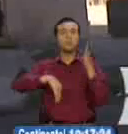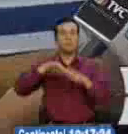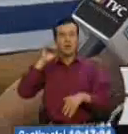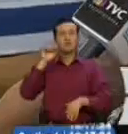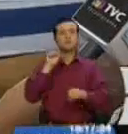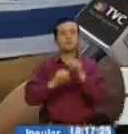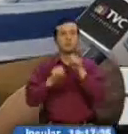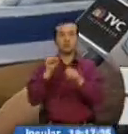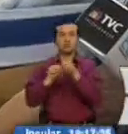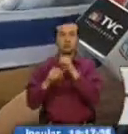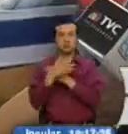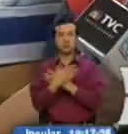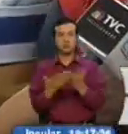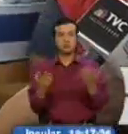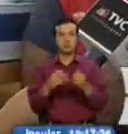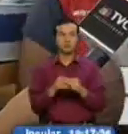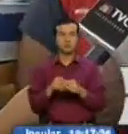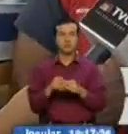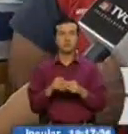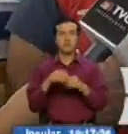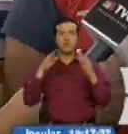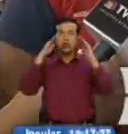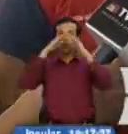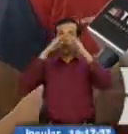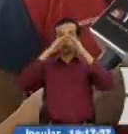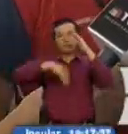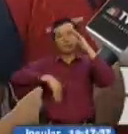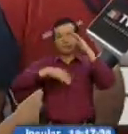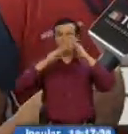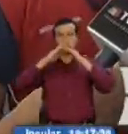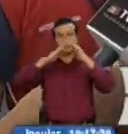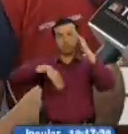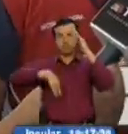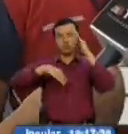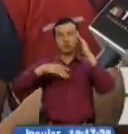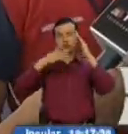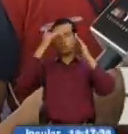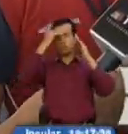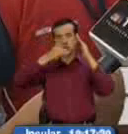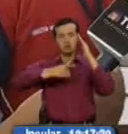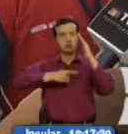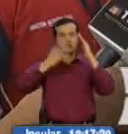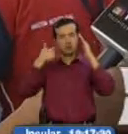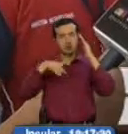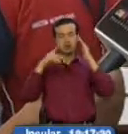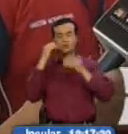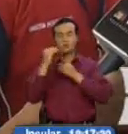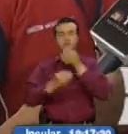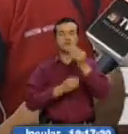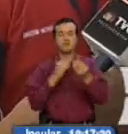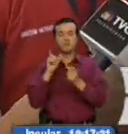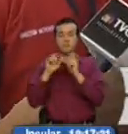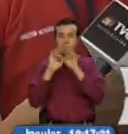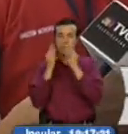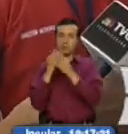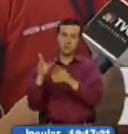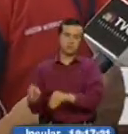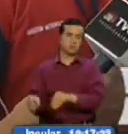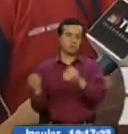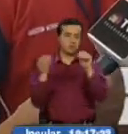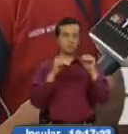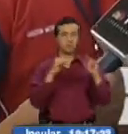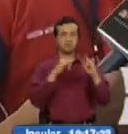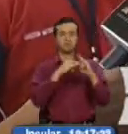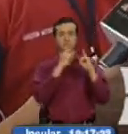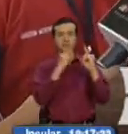serios. Misma que sufrió el colapso del techo. Y por lo tanto, como una medida de precaución, hemos evacuado a la familia y la hemos